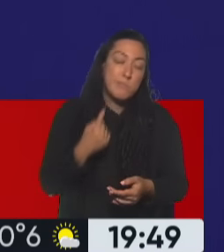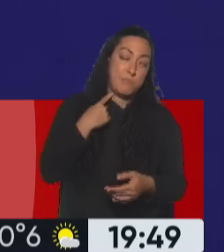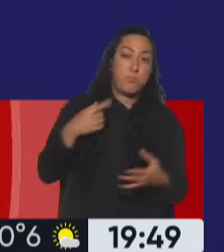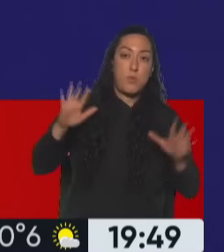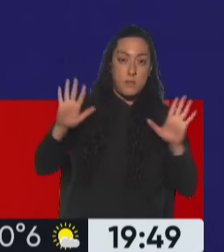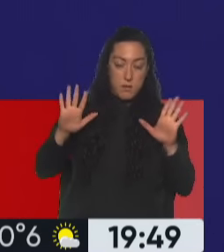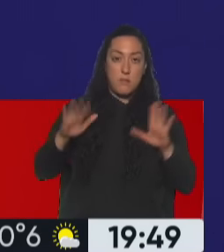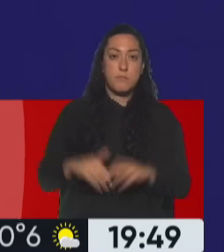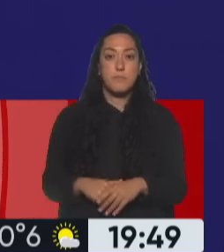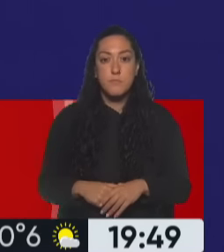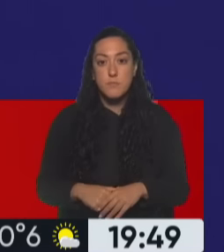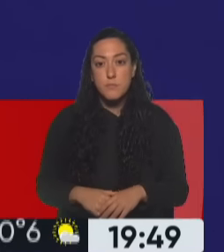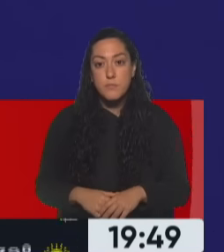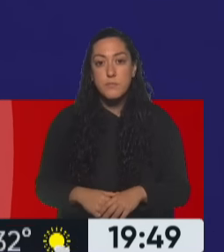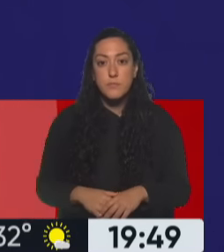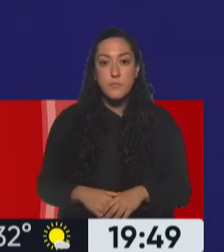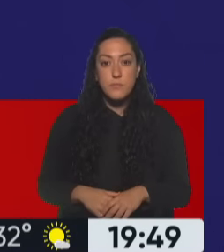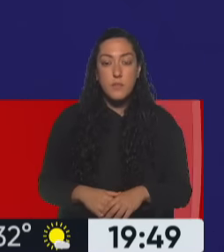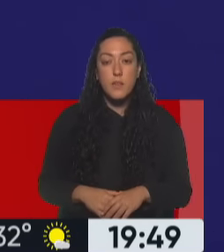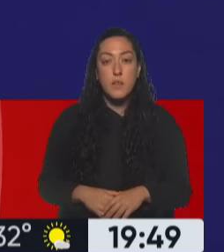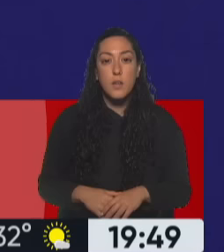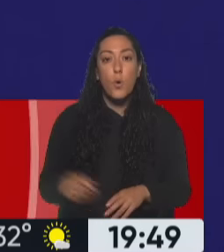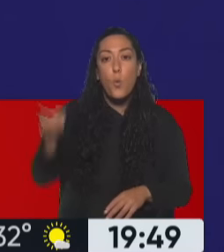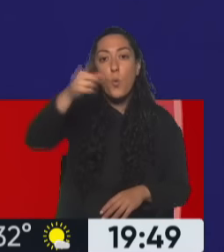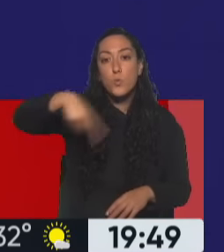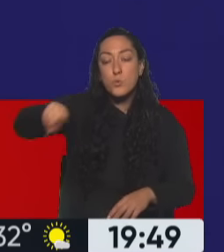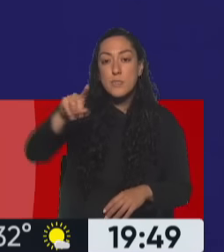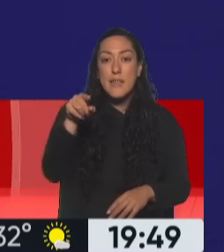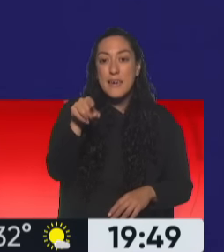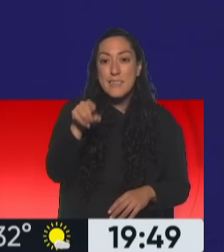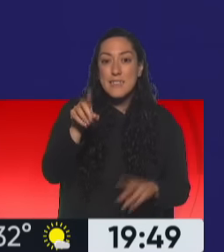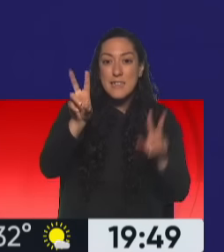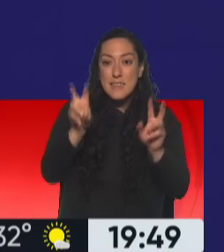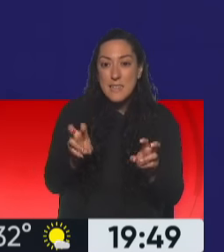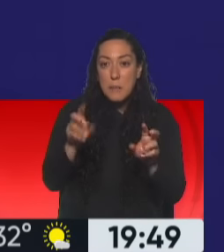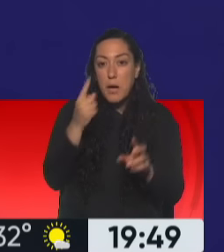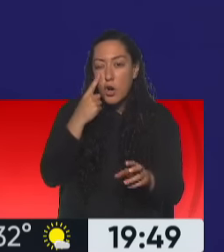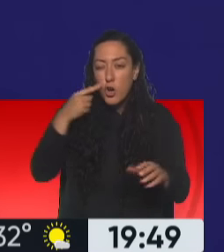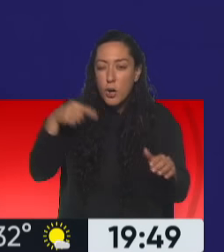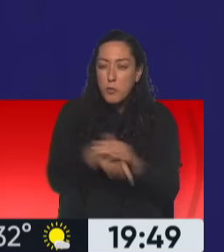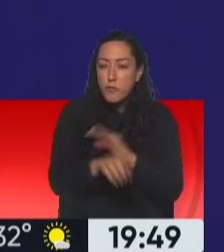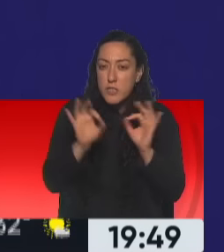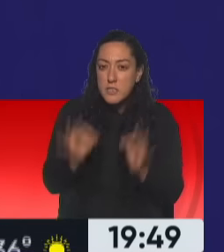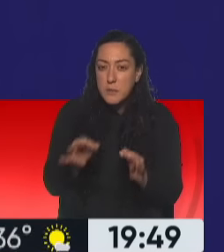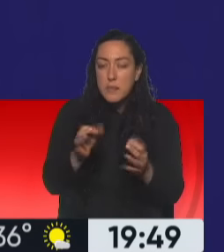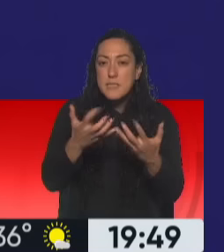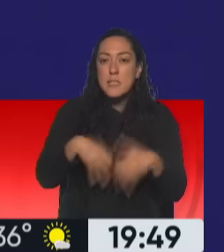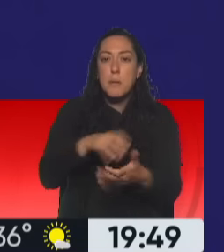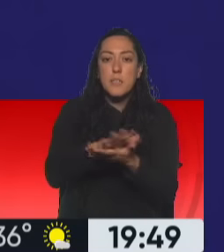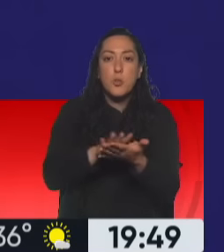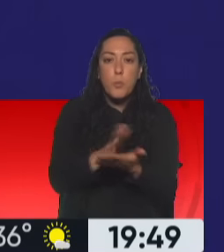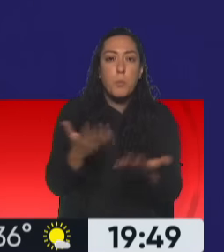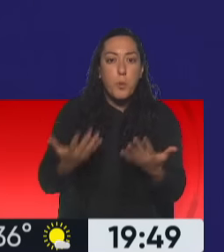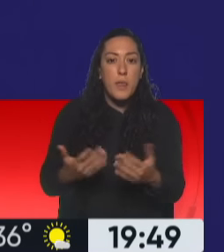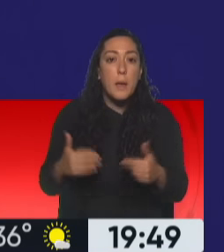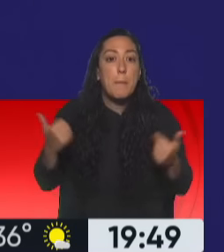hay forma de que ustedes conozcan ese vector tal que puedan resolver el sistema. Por